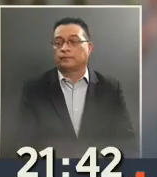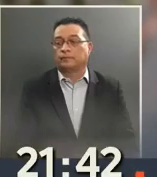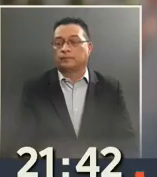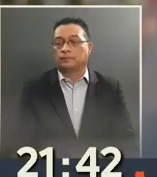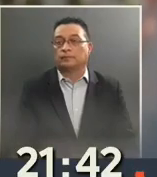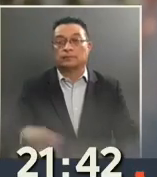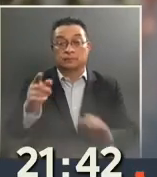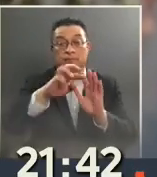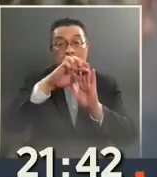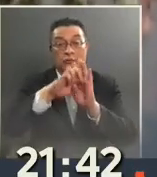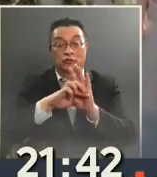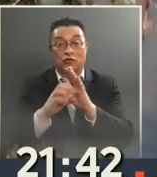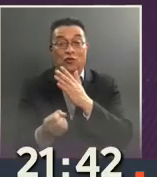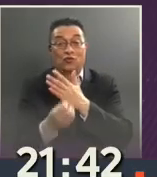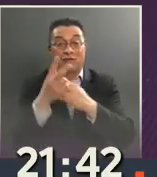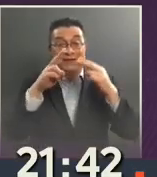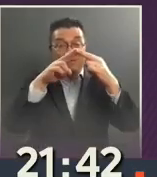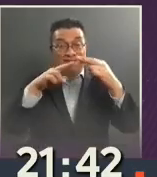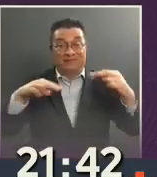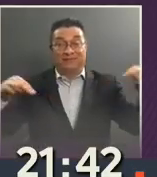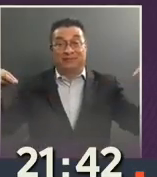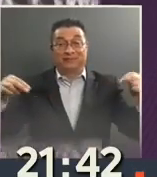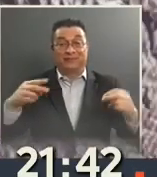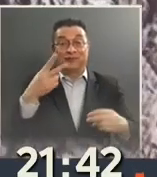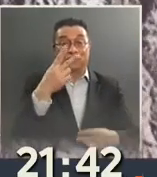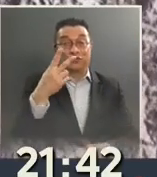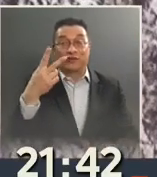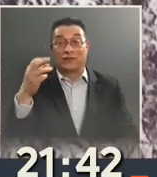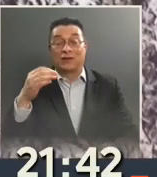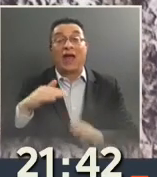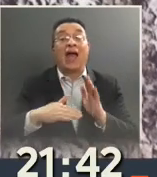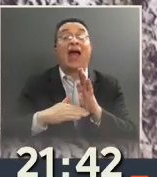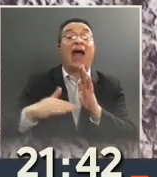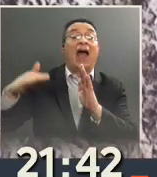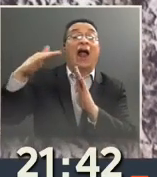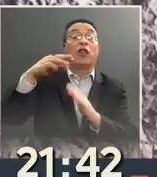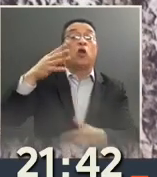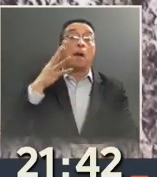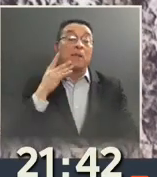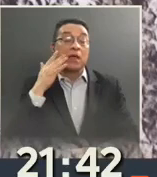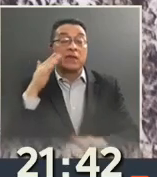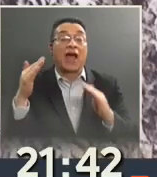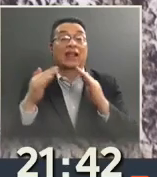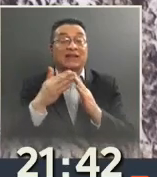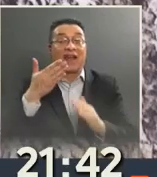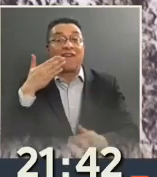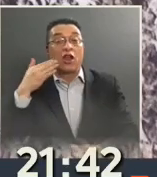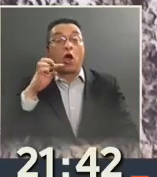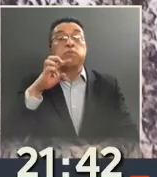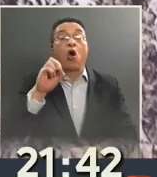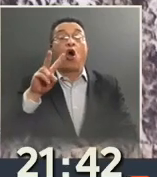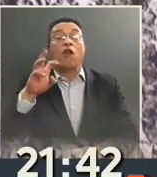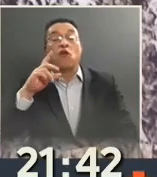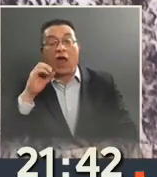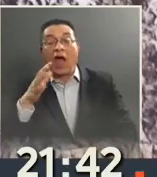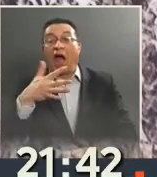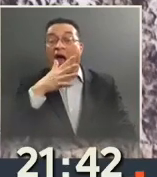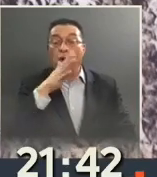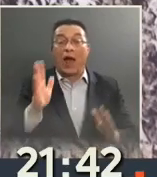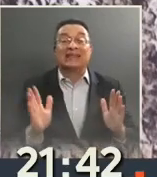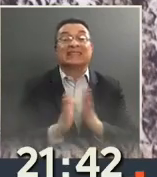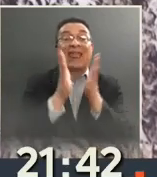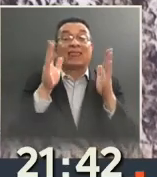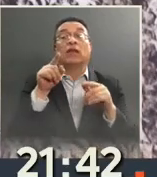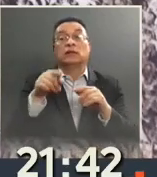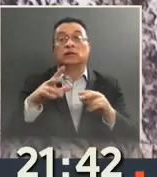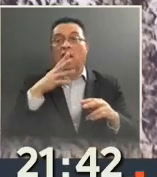Proyecto Nueva Línea 2x220, Nueva Alto, Melipilla, Nueva Casablanca, La Pólvora, Aguasanta, consiste en la construcción de una